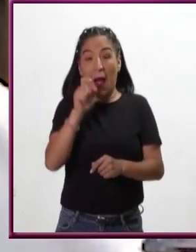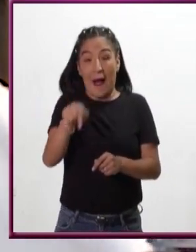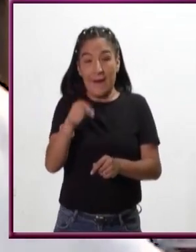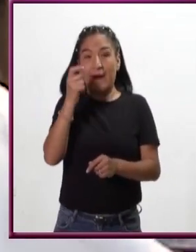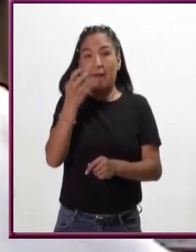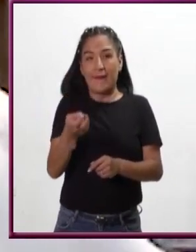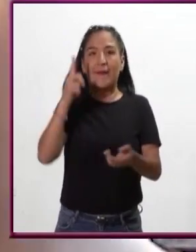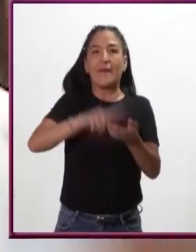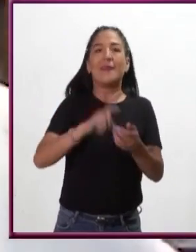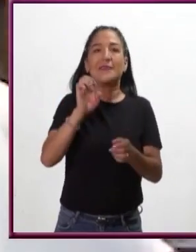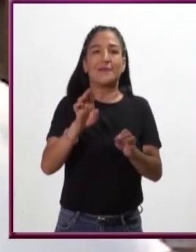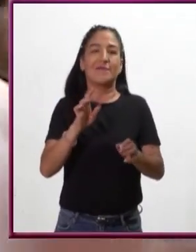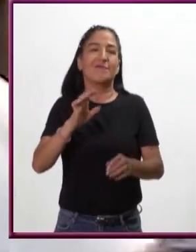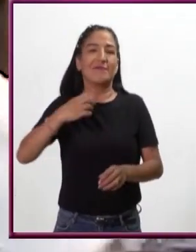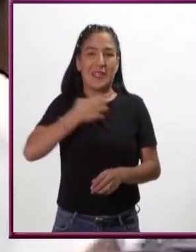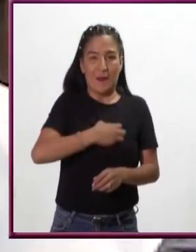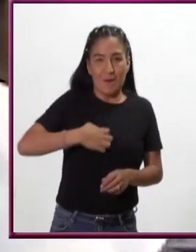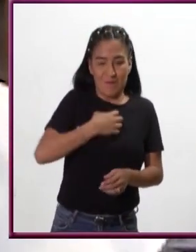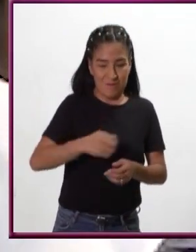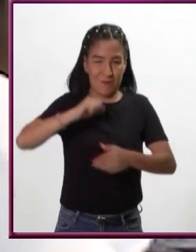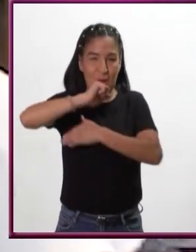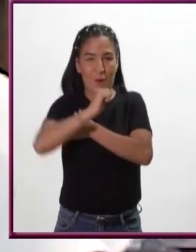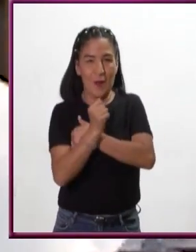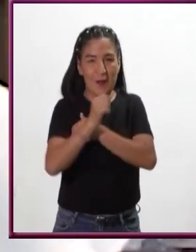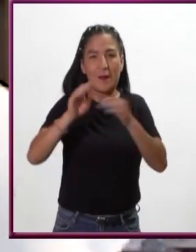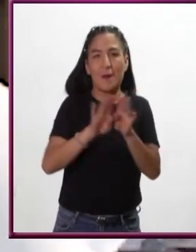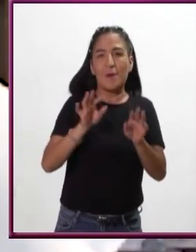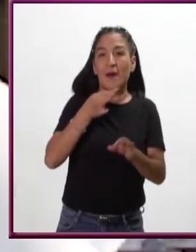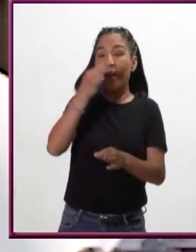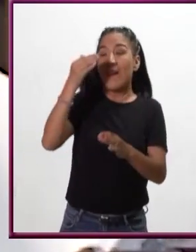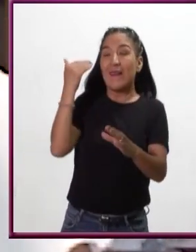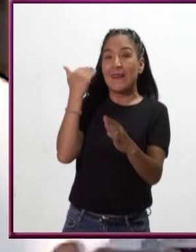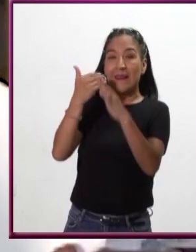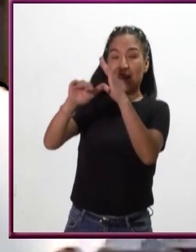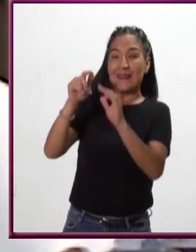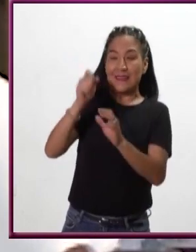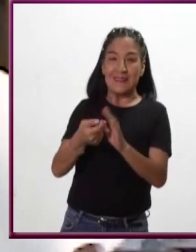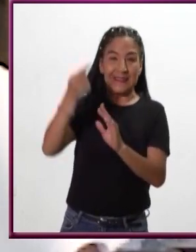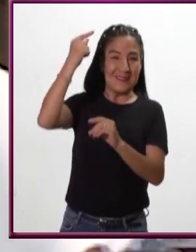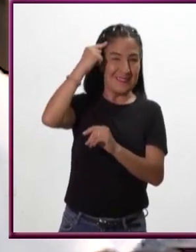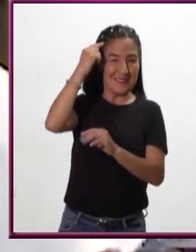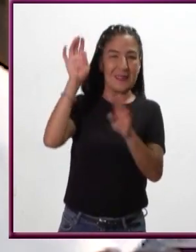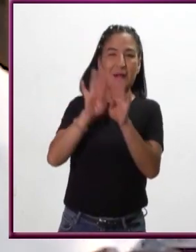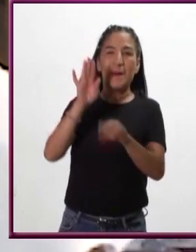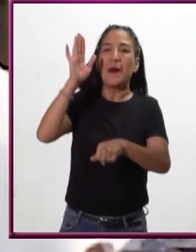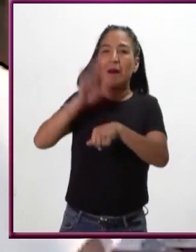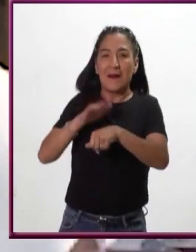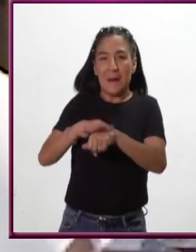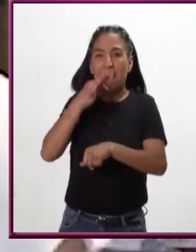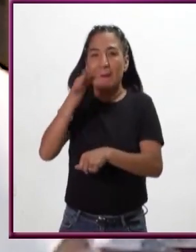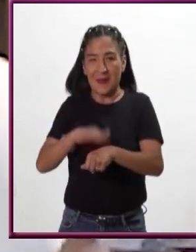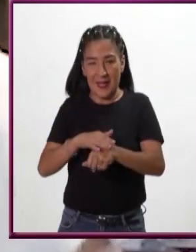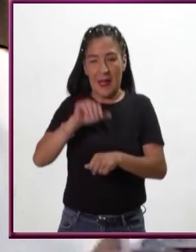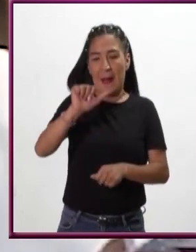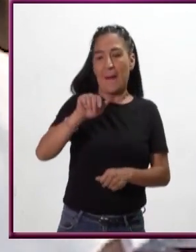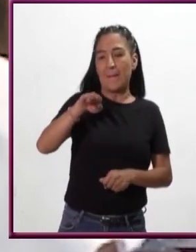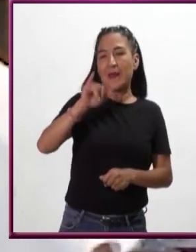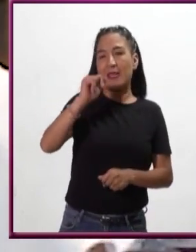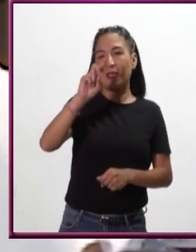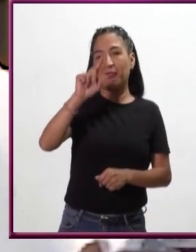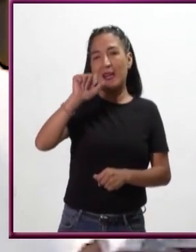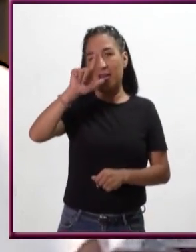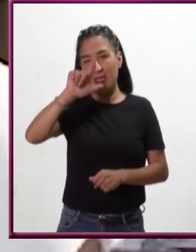emociones, envía la información hacia otras estructuras del sistema límbico, como la